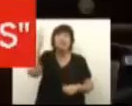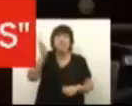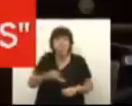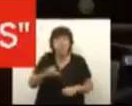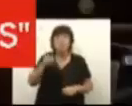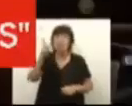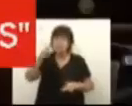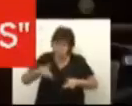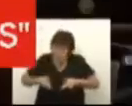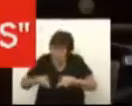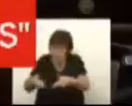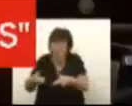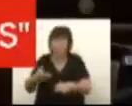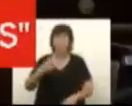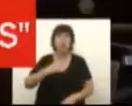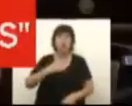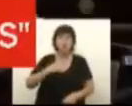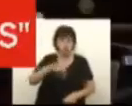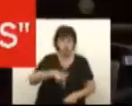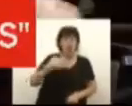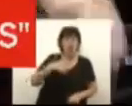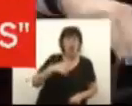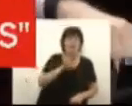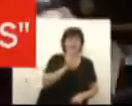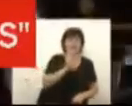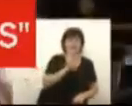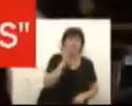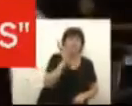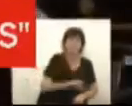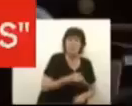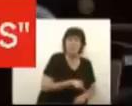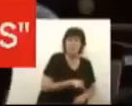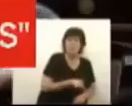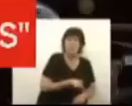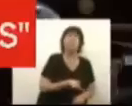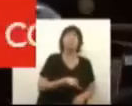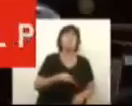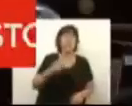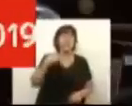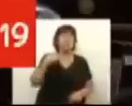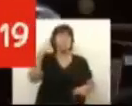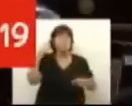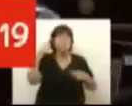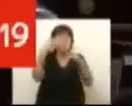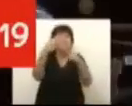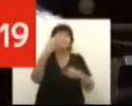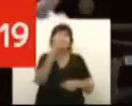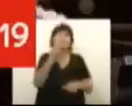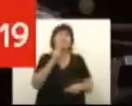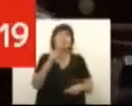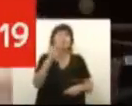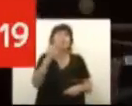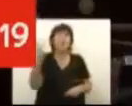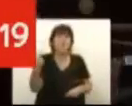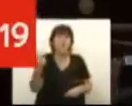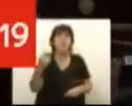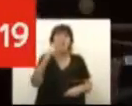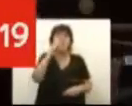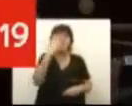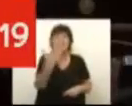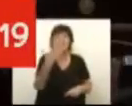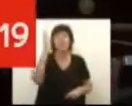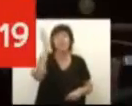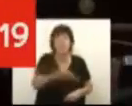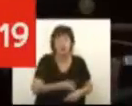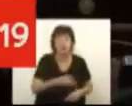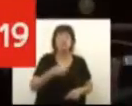esta política, distintos sindicatos como camioneros, bueno, estuvimos acá la 9 de julio, el 21 de febrero, una gran movilización. Ahora, no vimos esa convocatoria